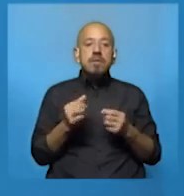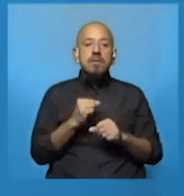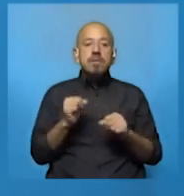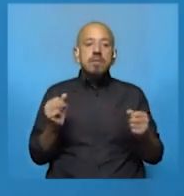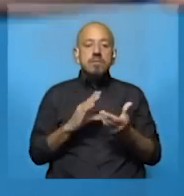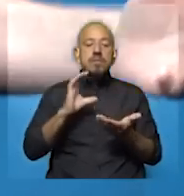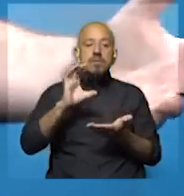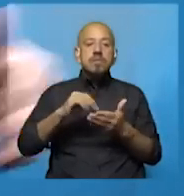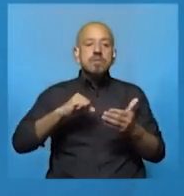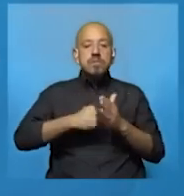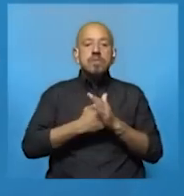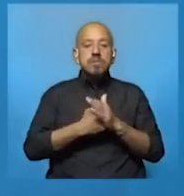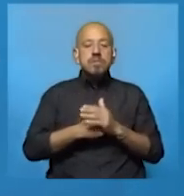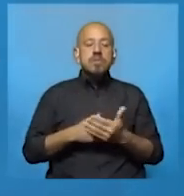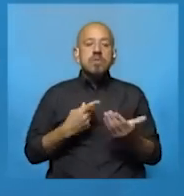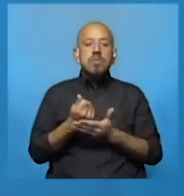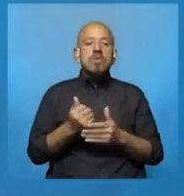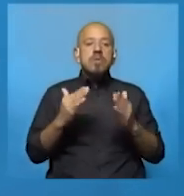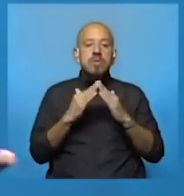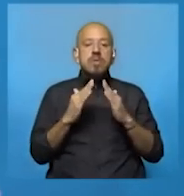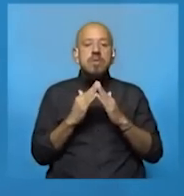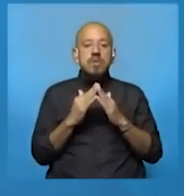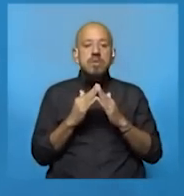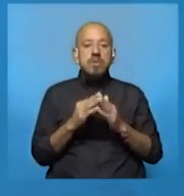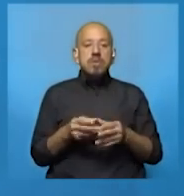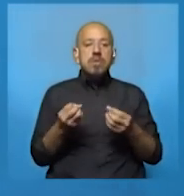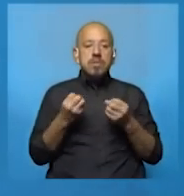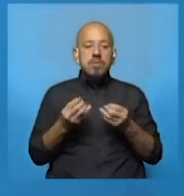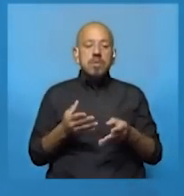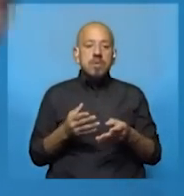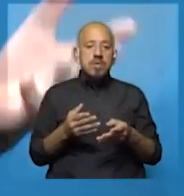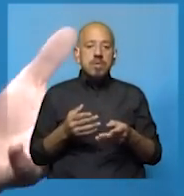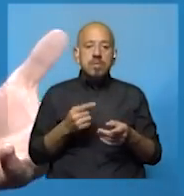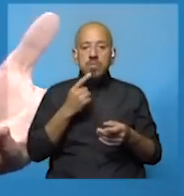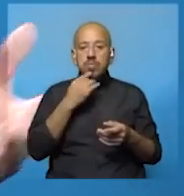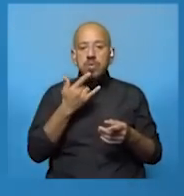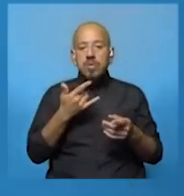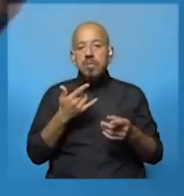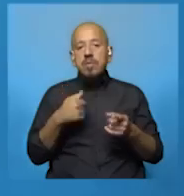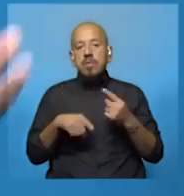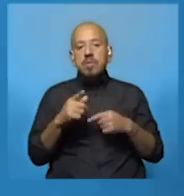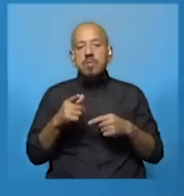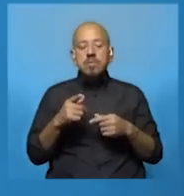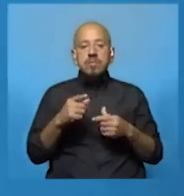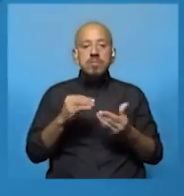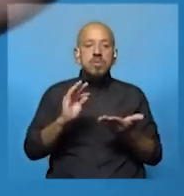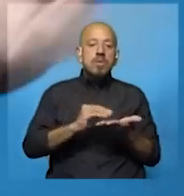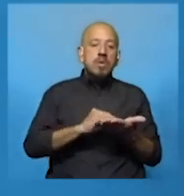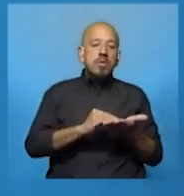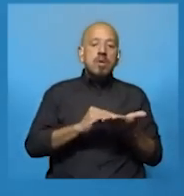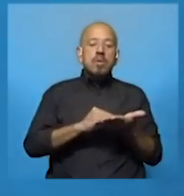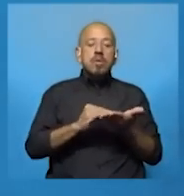en el banco o comprar una casa porque al final digamos este por ejemplo los intermediarios según escriban un abogado